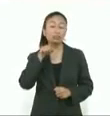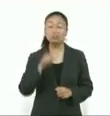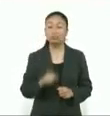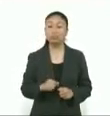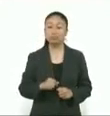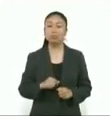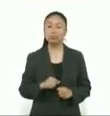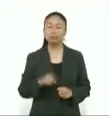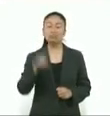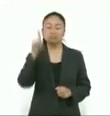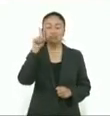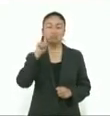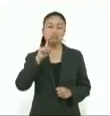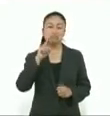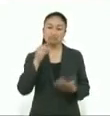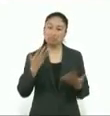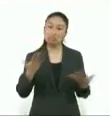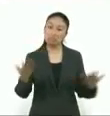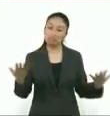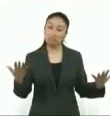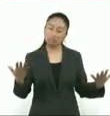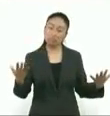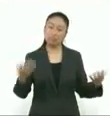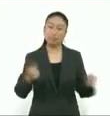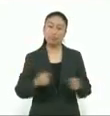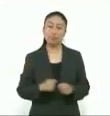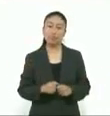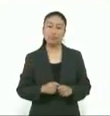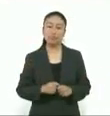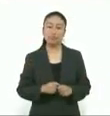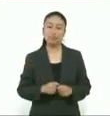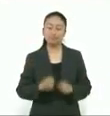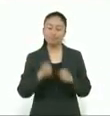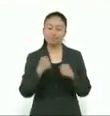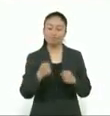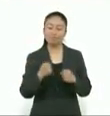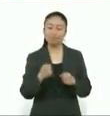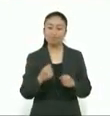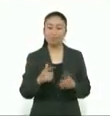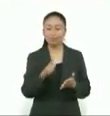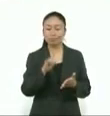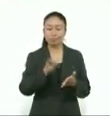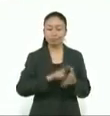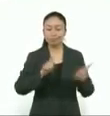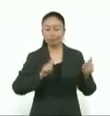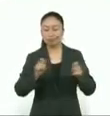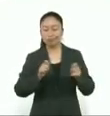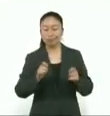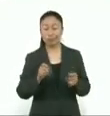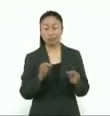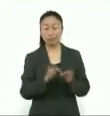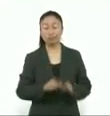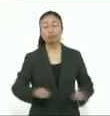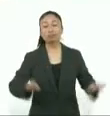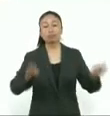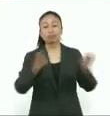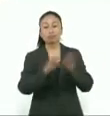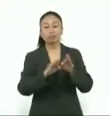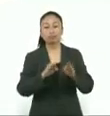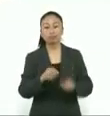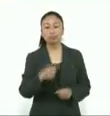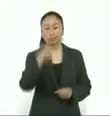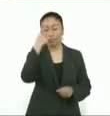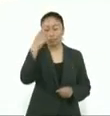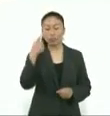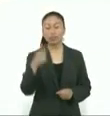en femenino. El legislativo es fundamental para concretar cambios en favor de la vida de